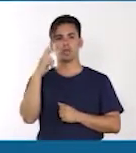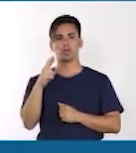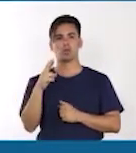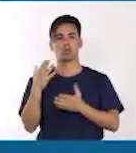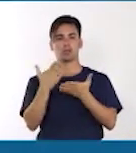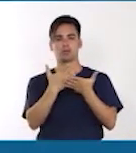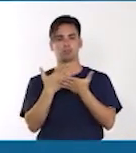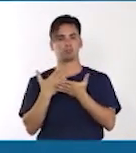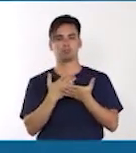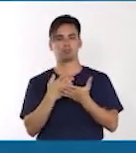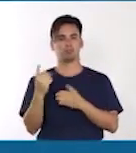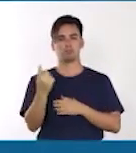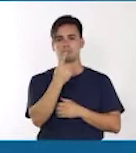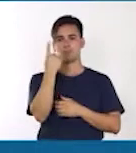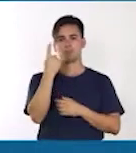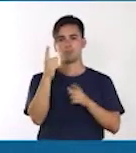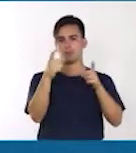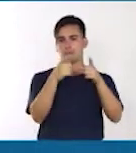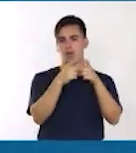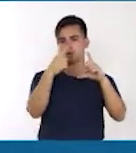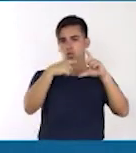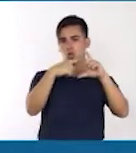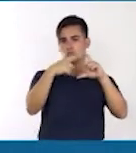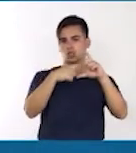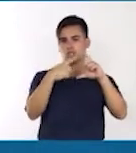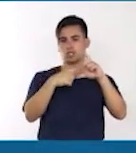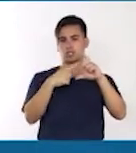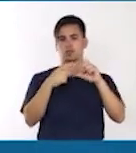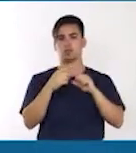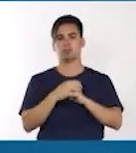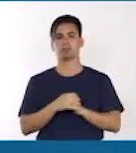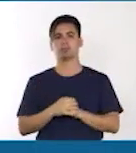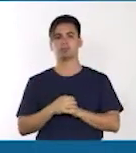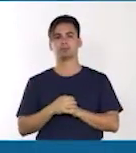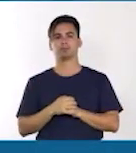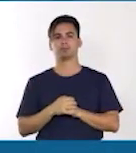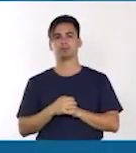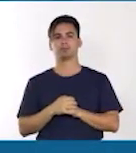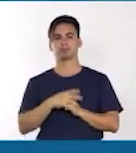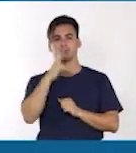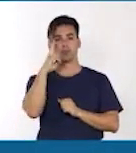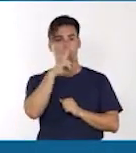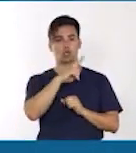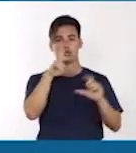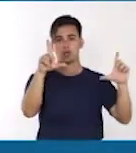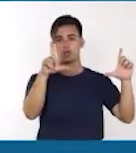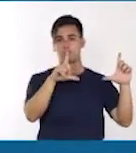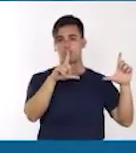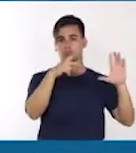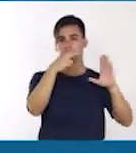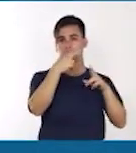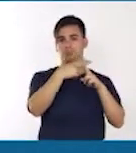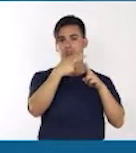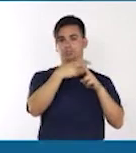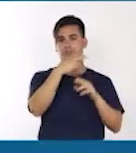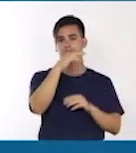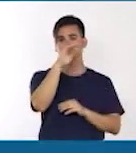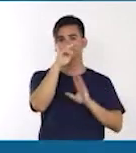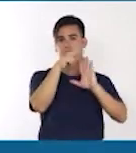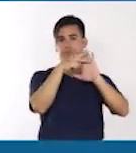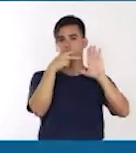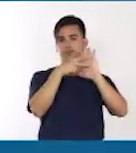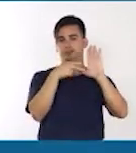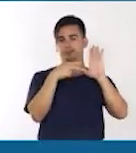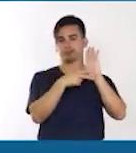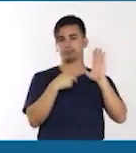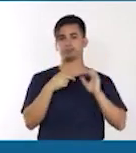en la primera unidad y la segunda unidad del curso, temas como los que aparecen en pantalla, el pensamiento en las sociedades